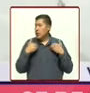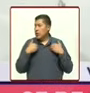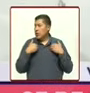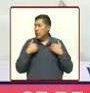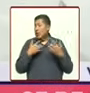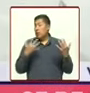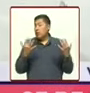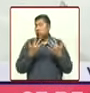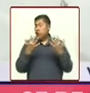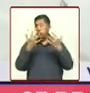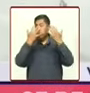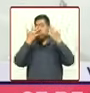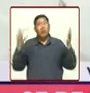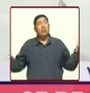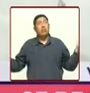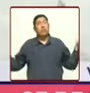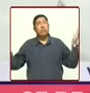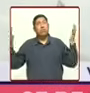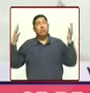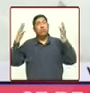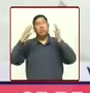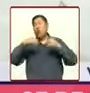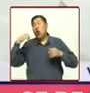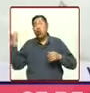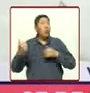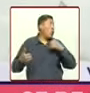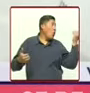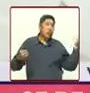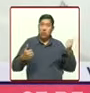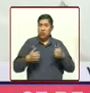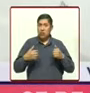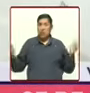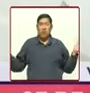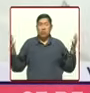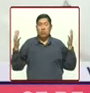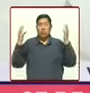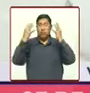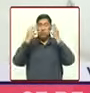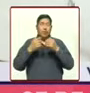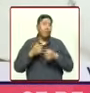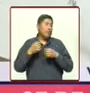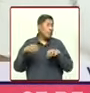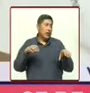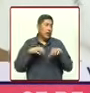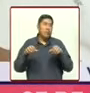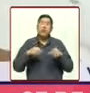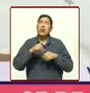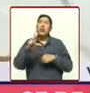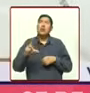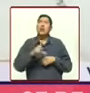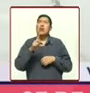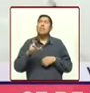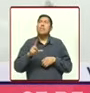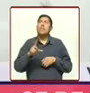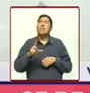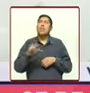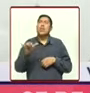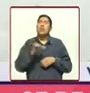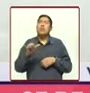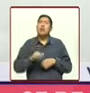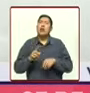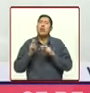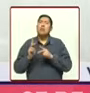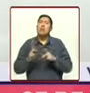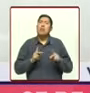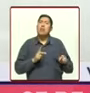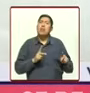la humareda que me llega de todos los demás vecinos que están con incendio, ¿no? Entonces el día lunes estamos preparando